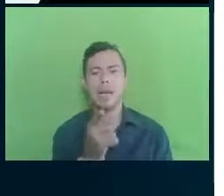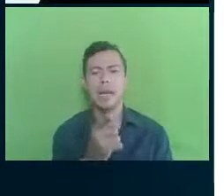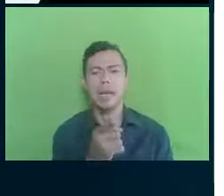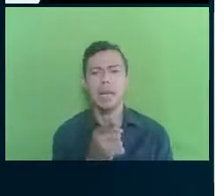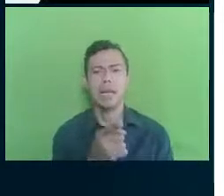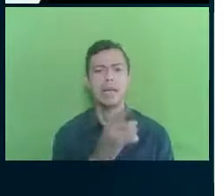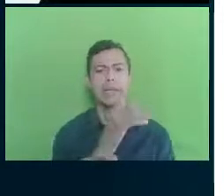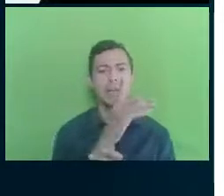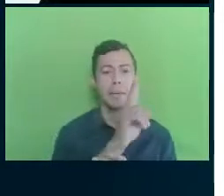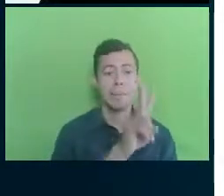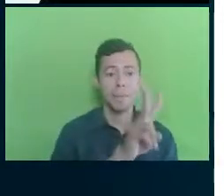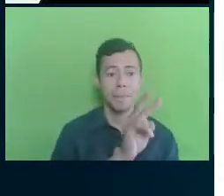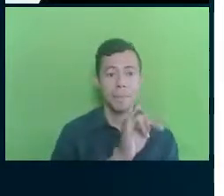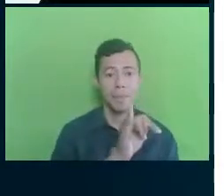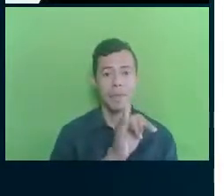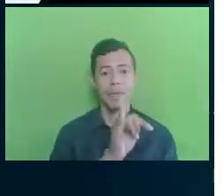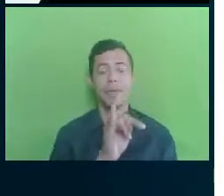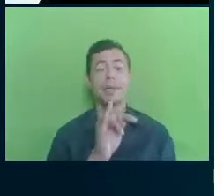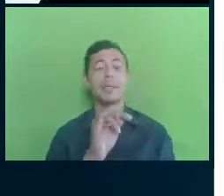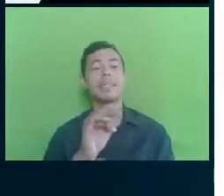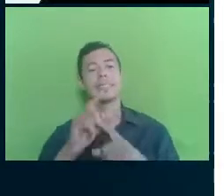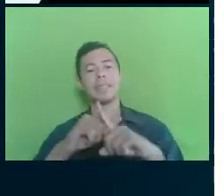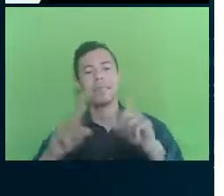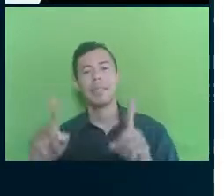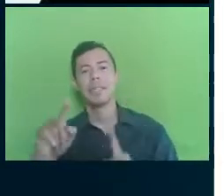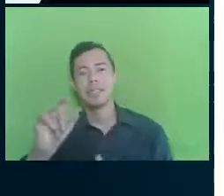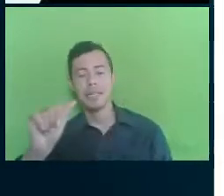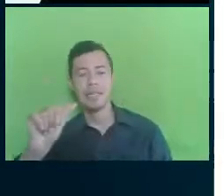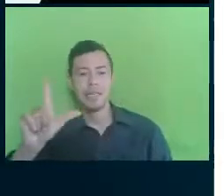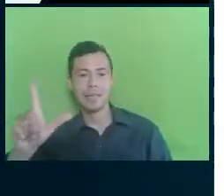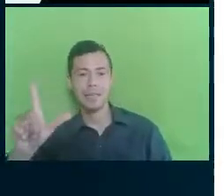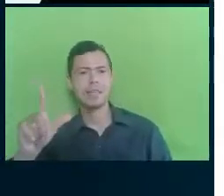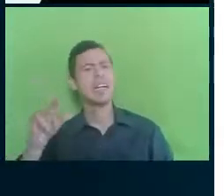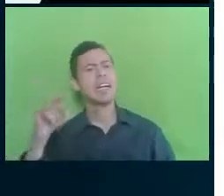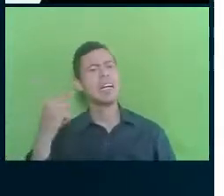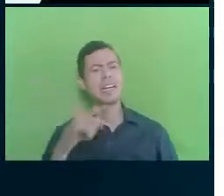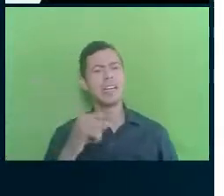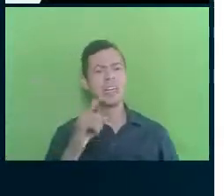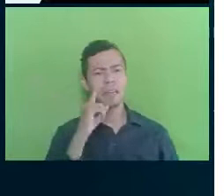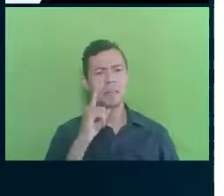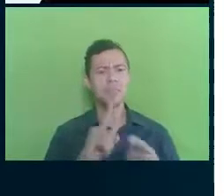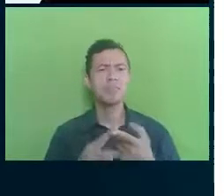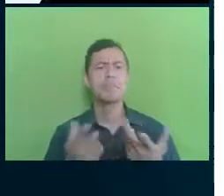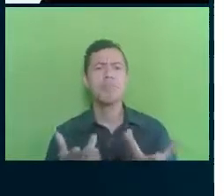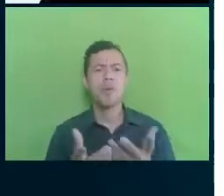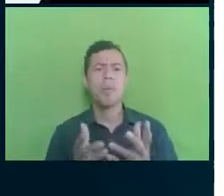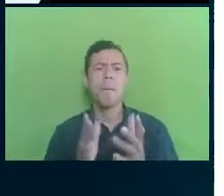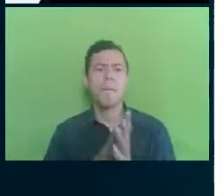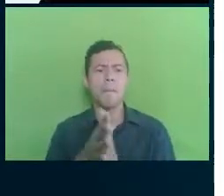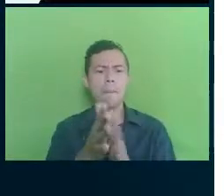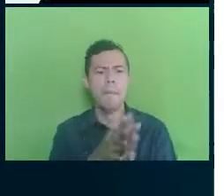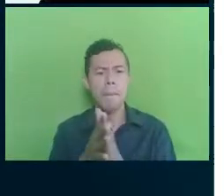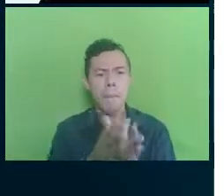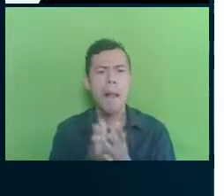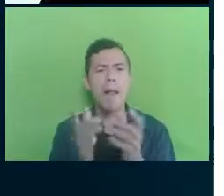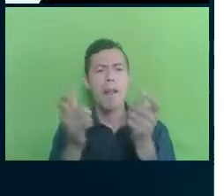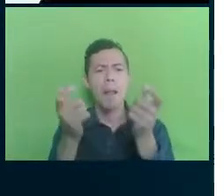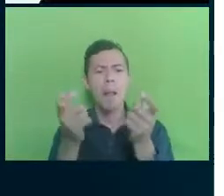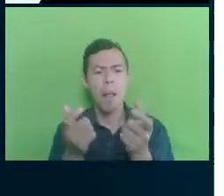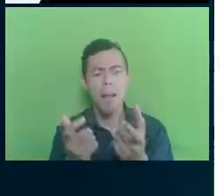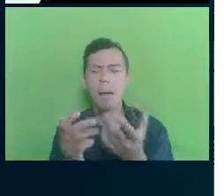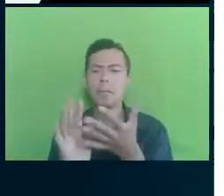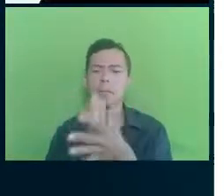business intelligence e inteligencia artificial. Business intelligence está muy enfocado en generar reportes o